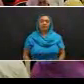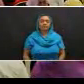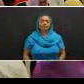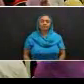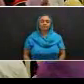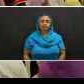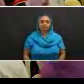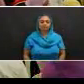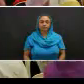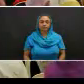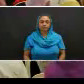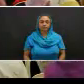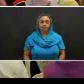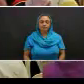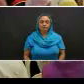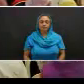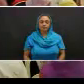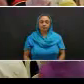esperaba.